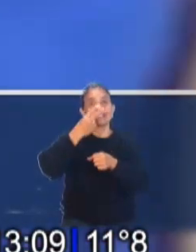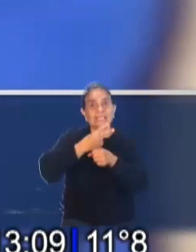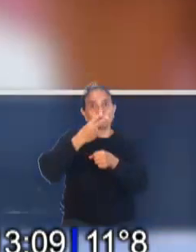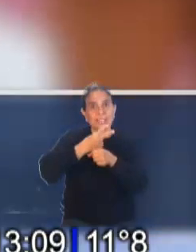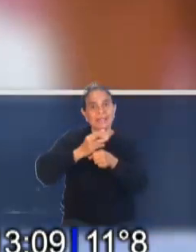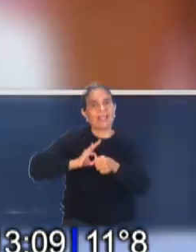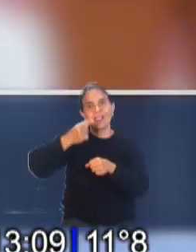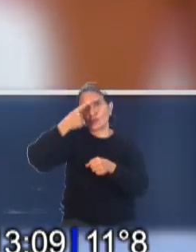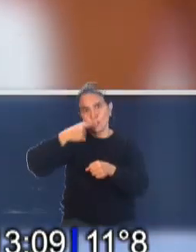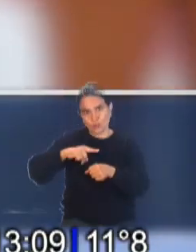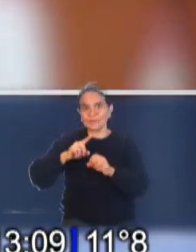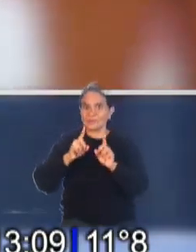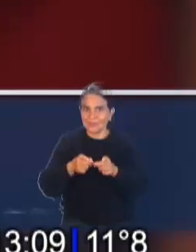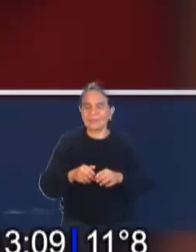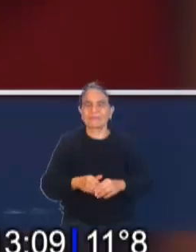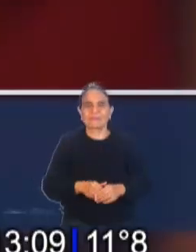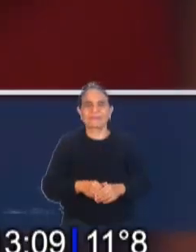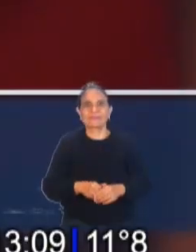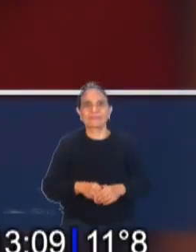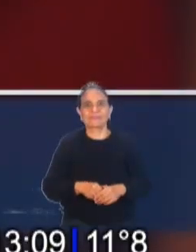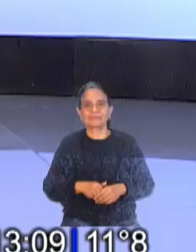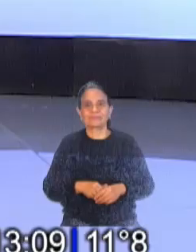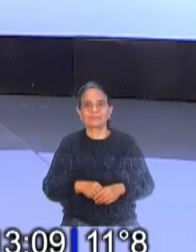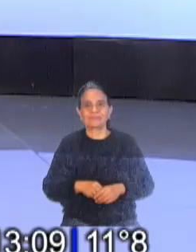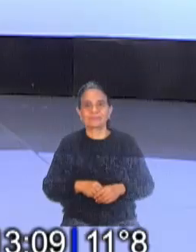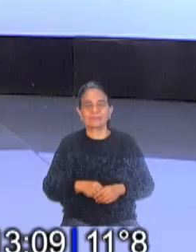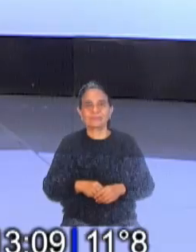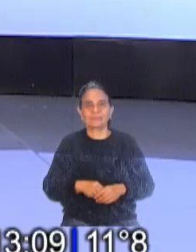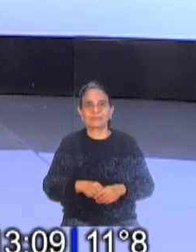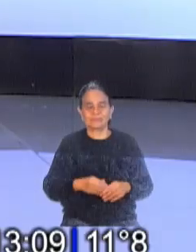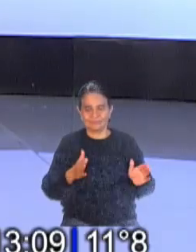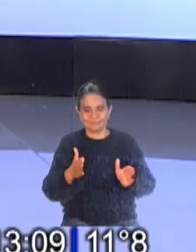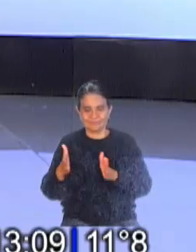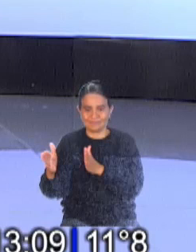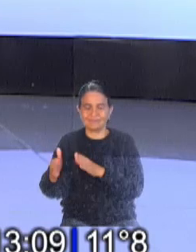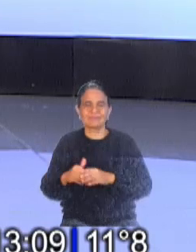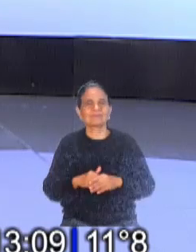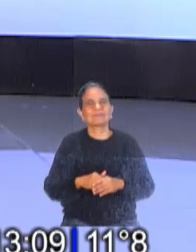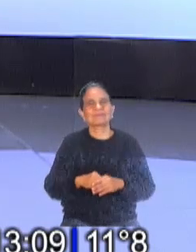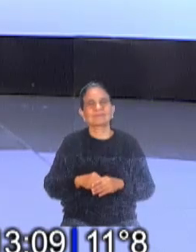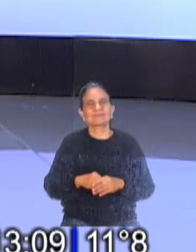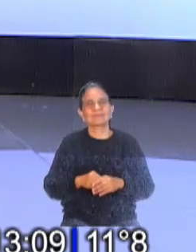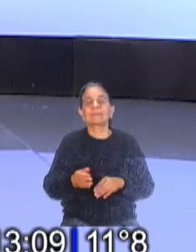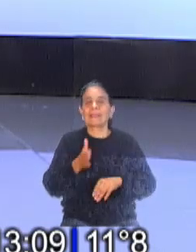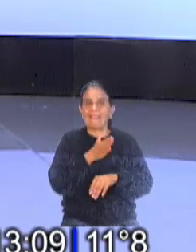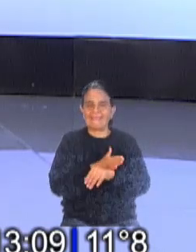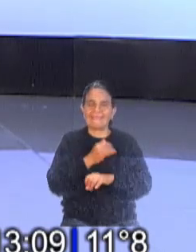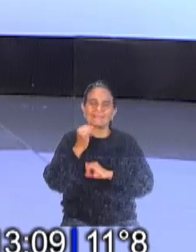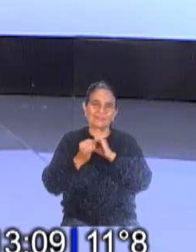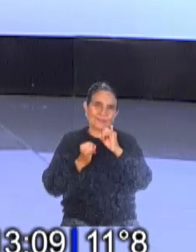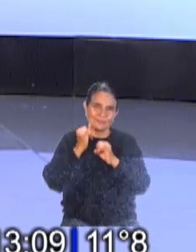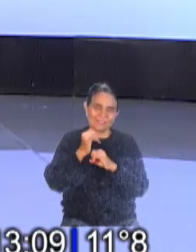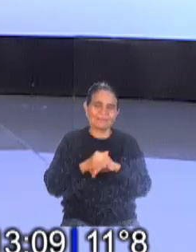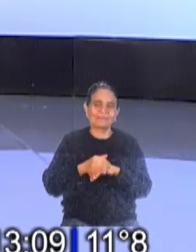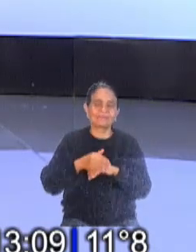Y Y se lo adelantamos en uno de nuestros títulos. Marcelo